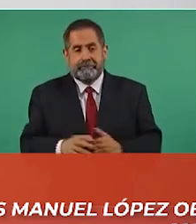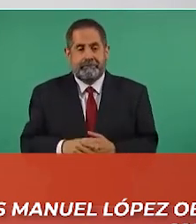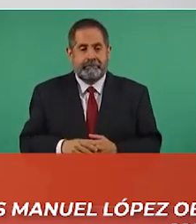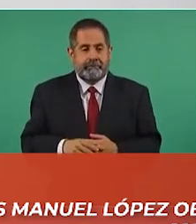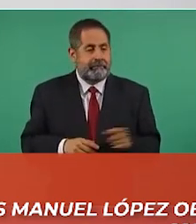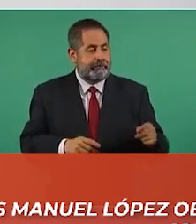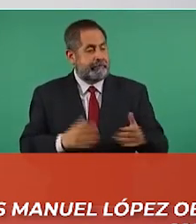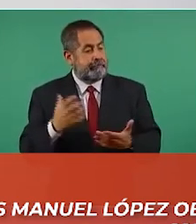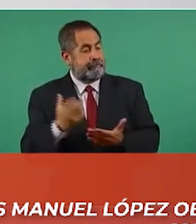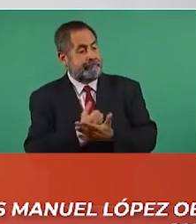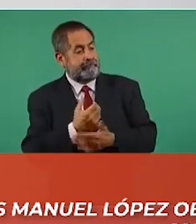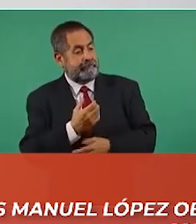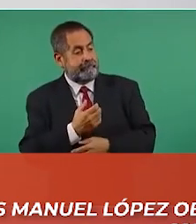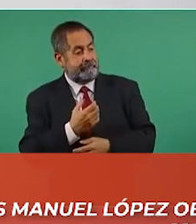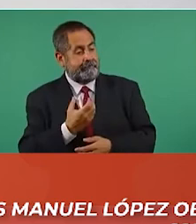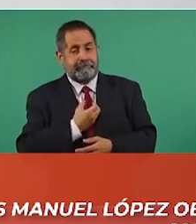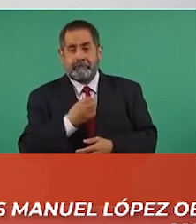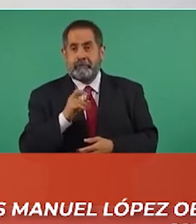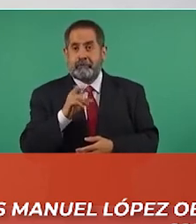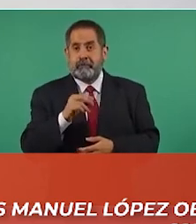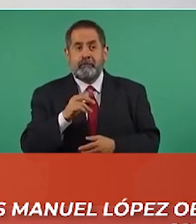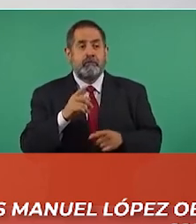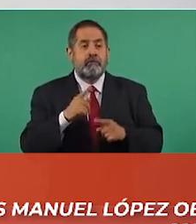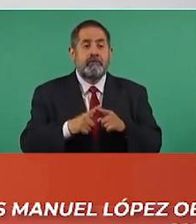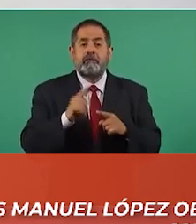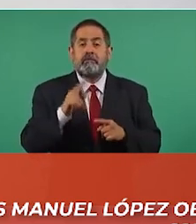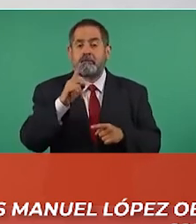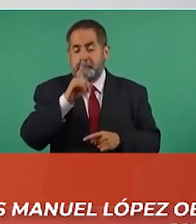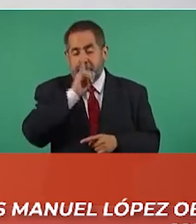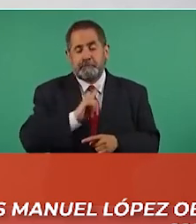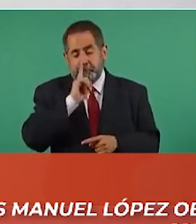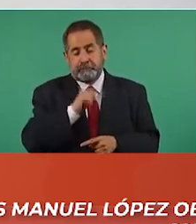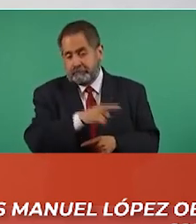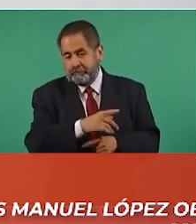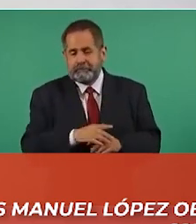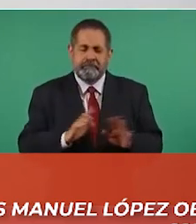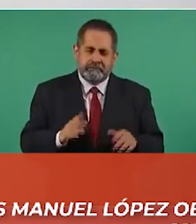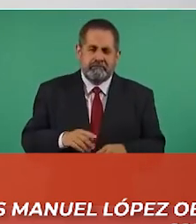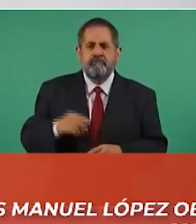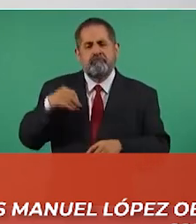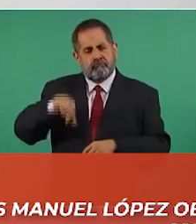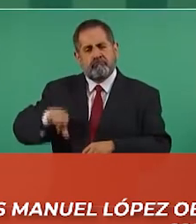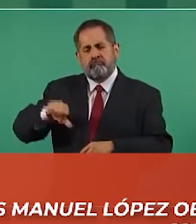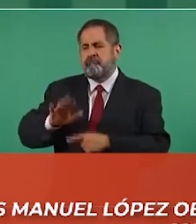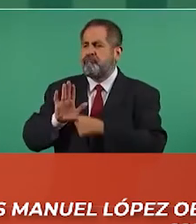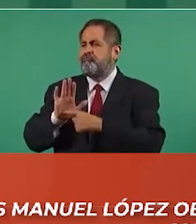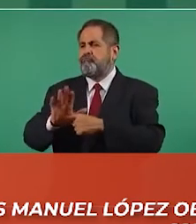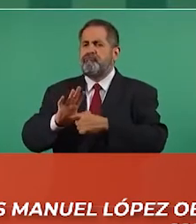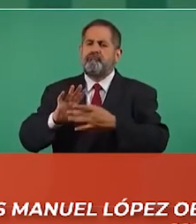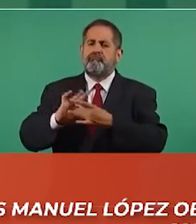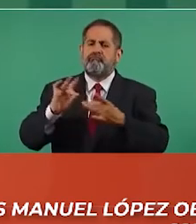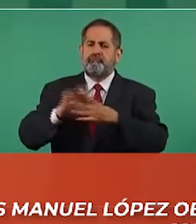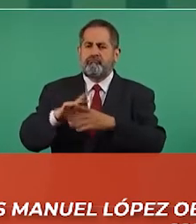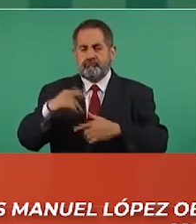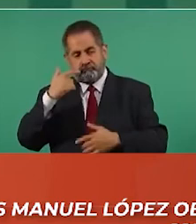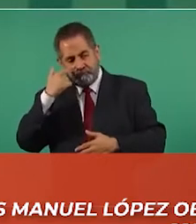siempre medallas de oro, pero aquí los vamos a estar